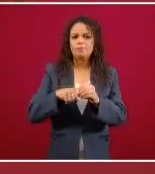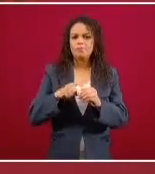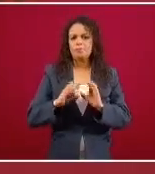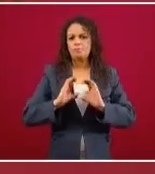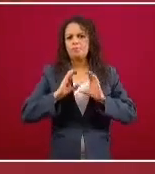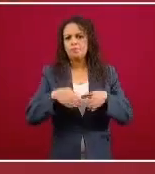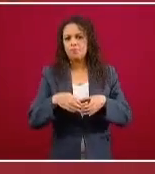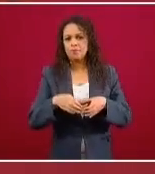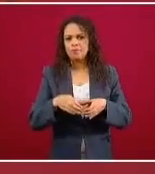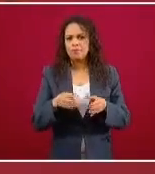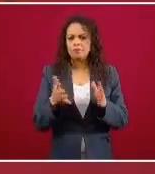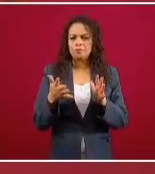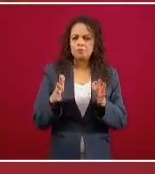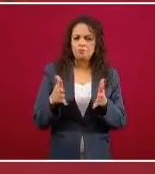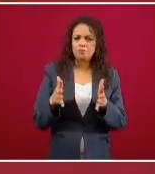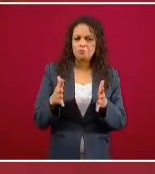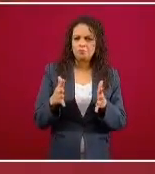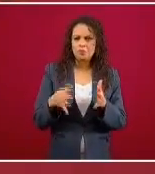como